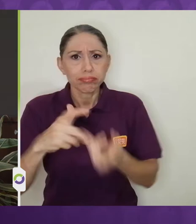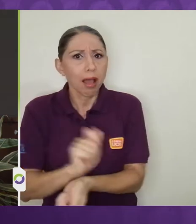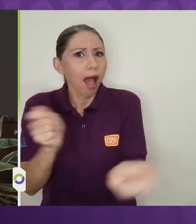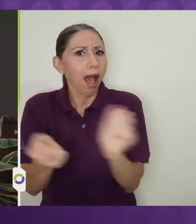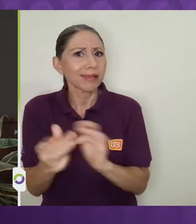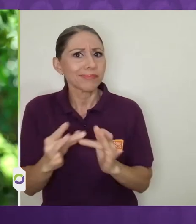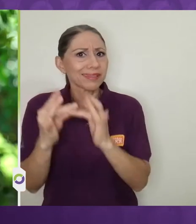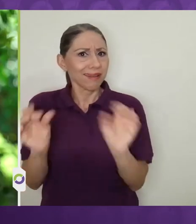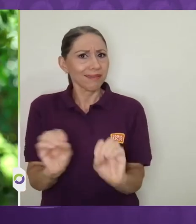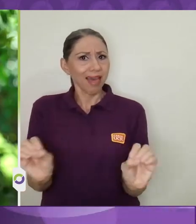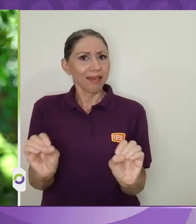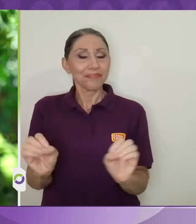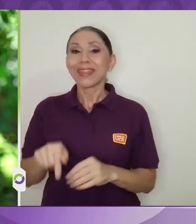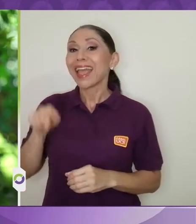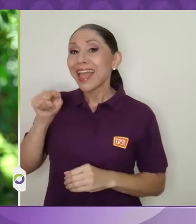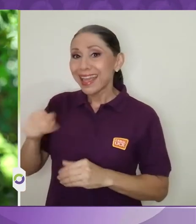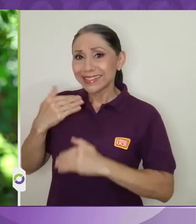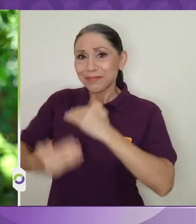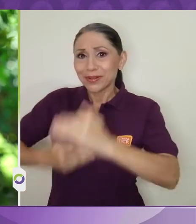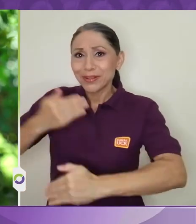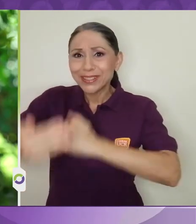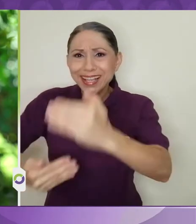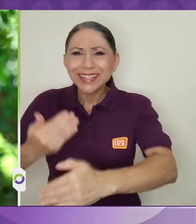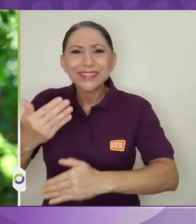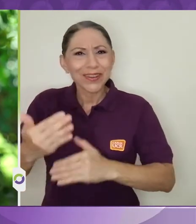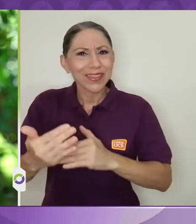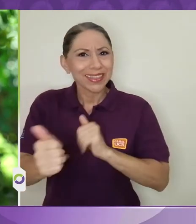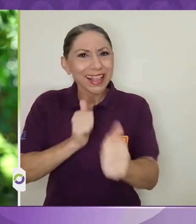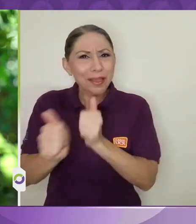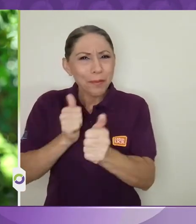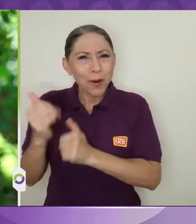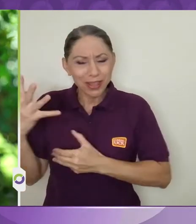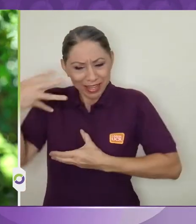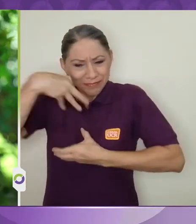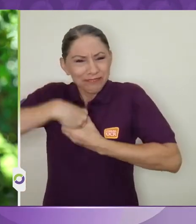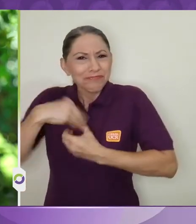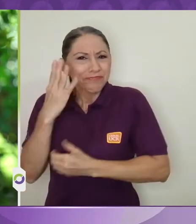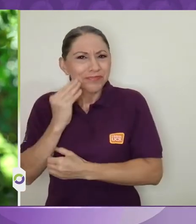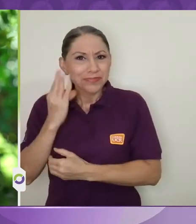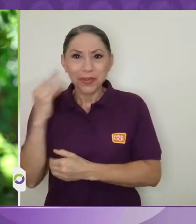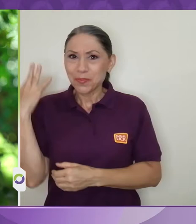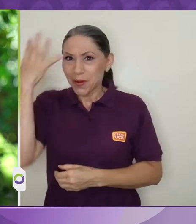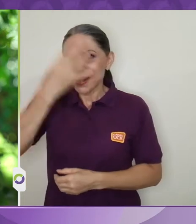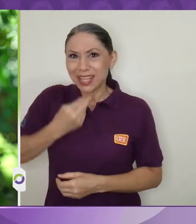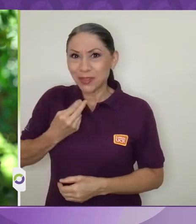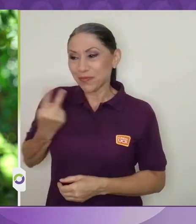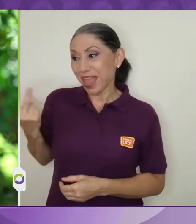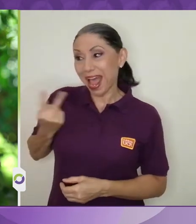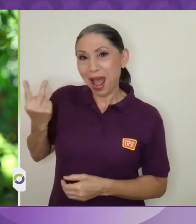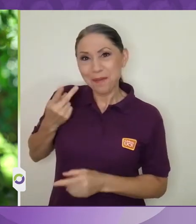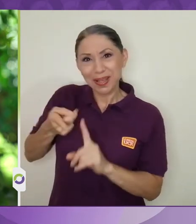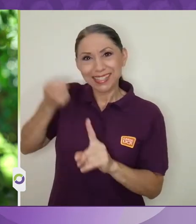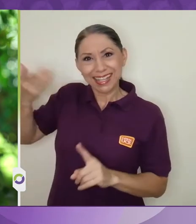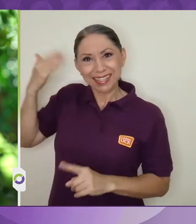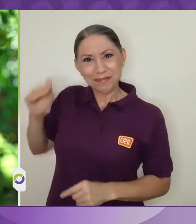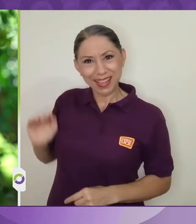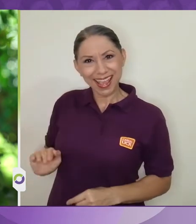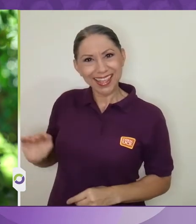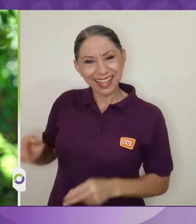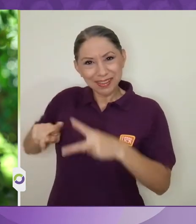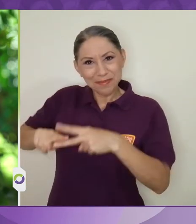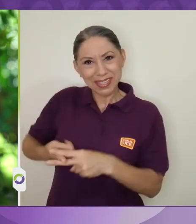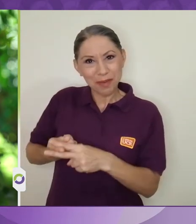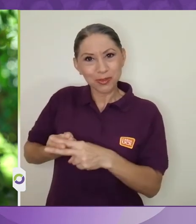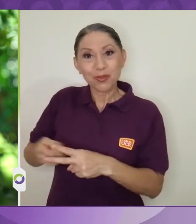en especial. Vivir ese proceso también del deporte ha sido súper bonito porque ambas empezamos desde pequeñas,